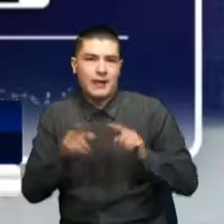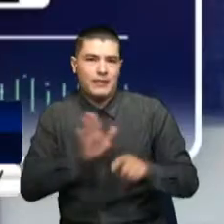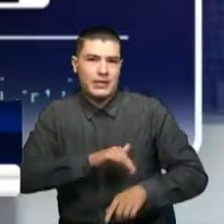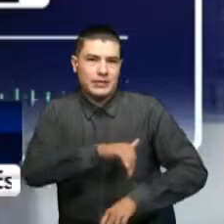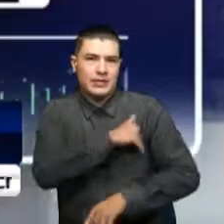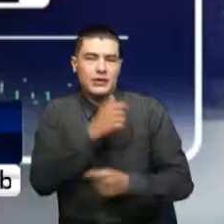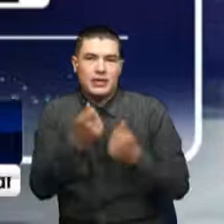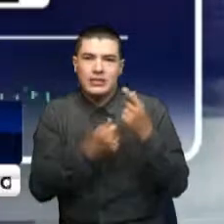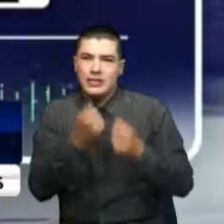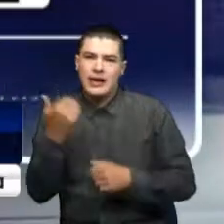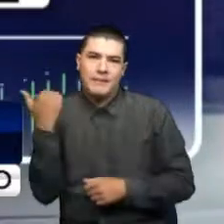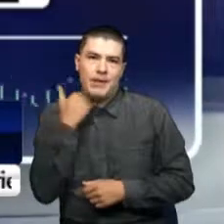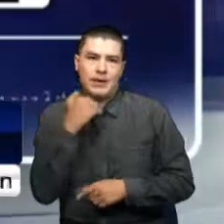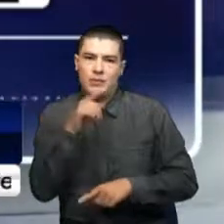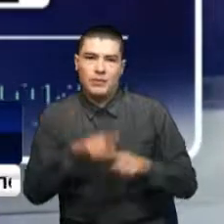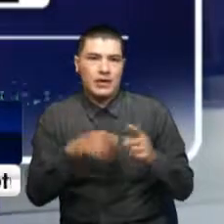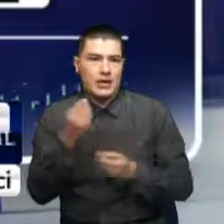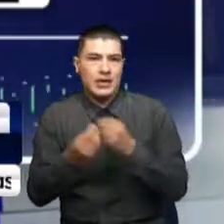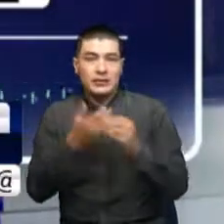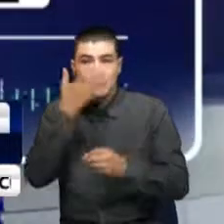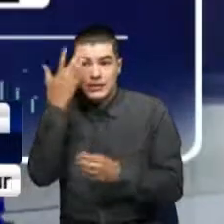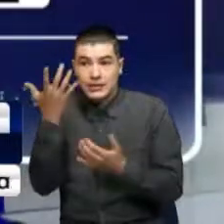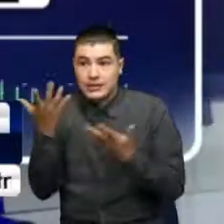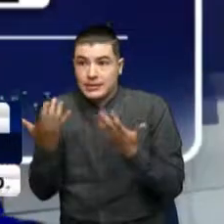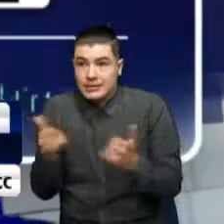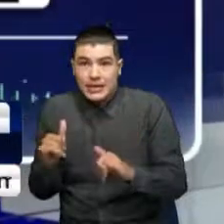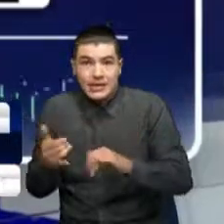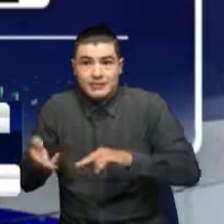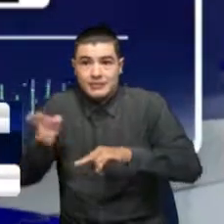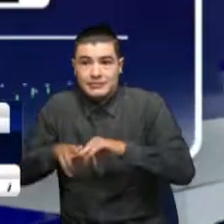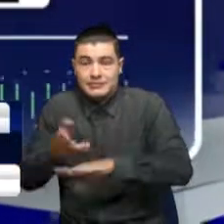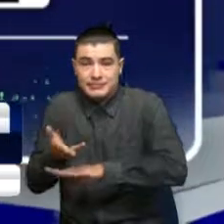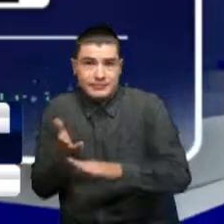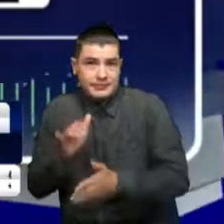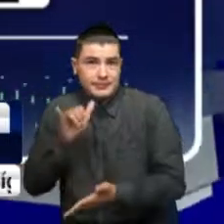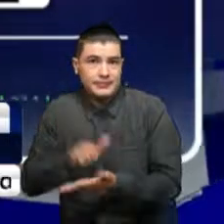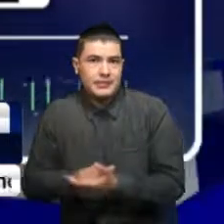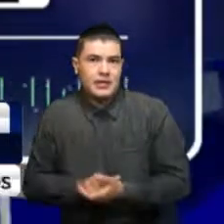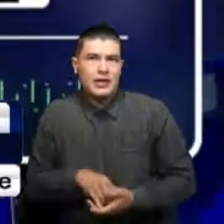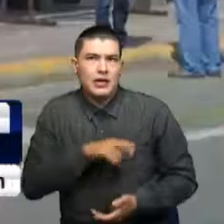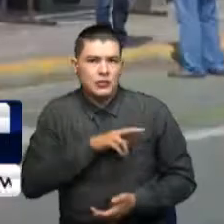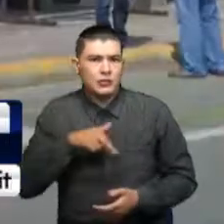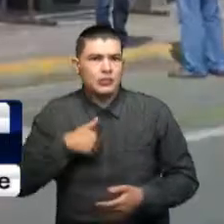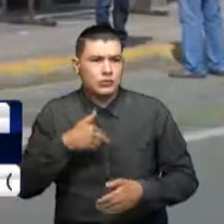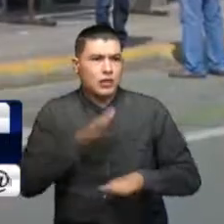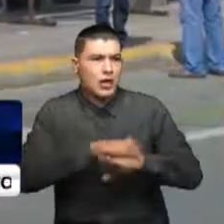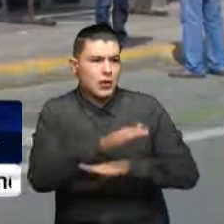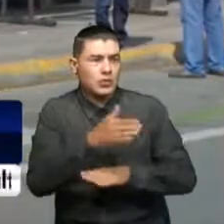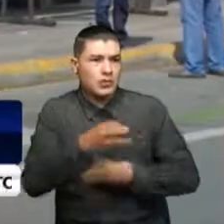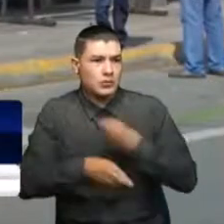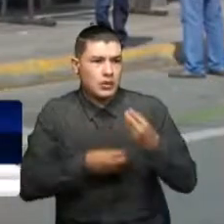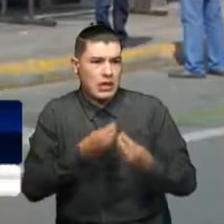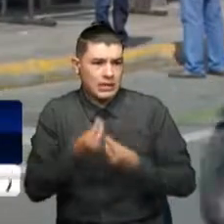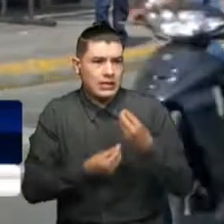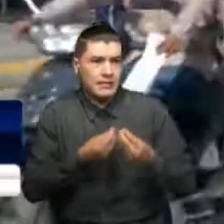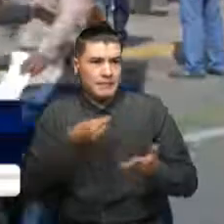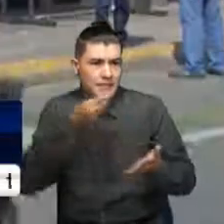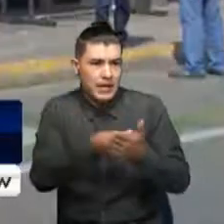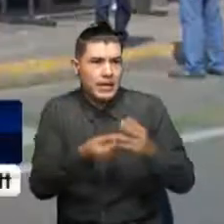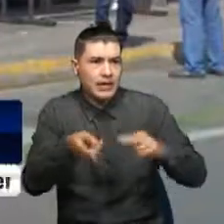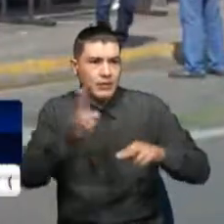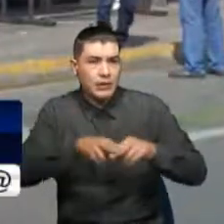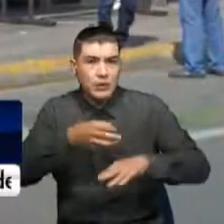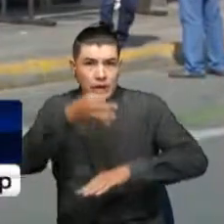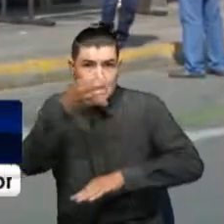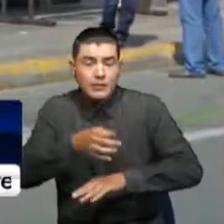generado cumplamos digamos con este compromiso de pagar los impuestos a tiempo pero por ahora lo más recomendable